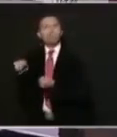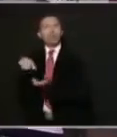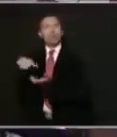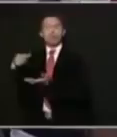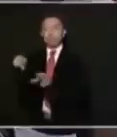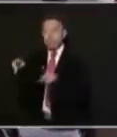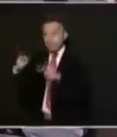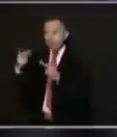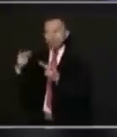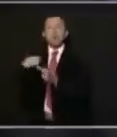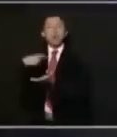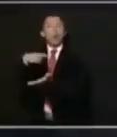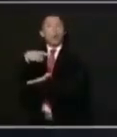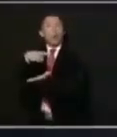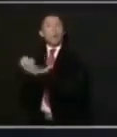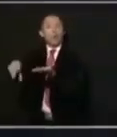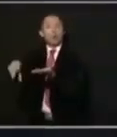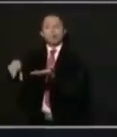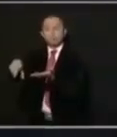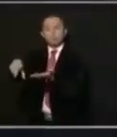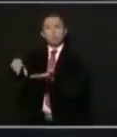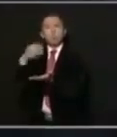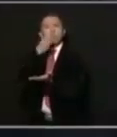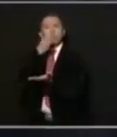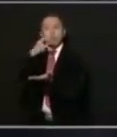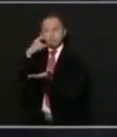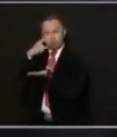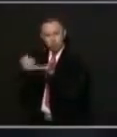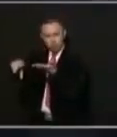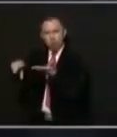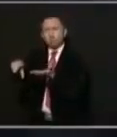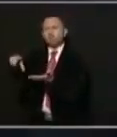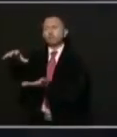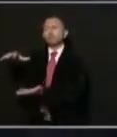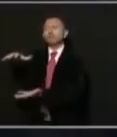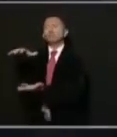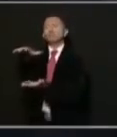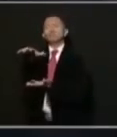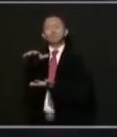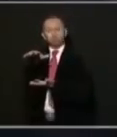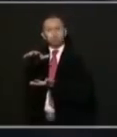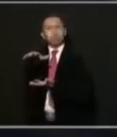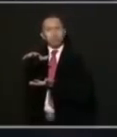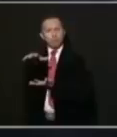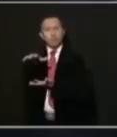Se les comprarán esos alimentos a precios de garantía.